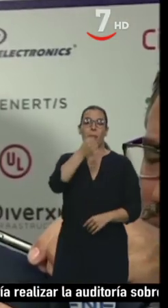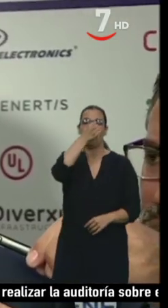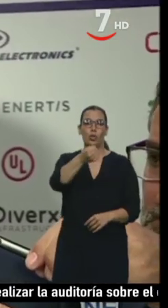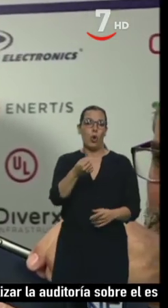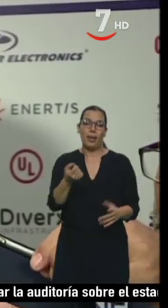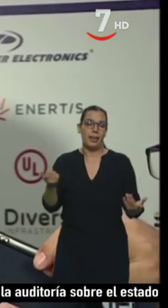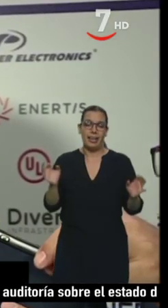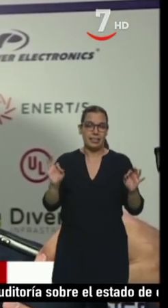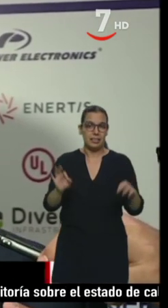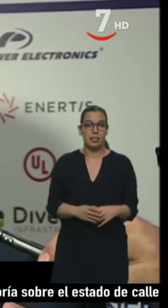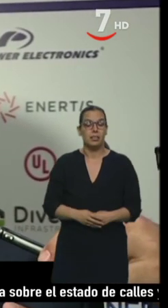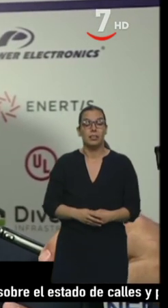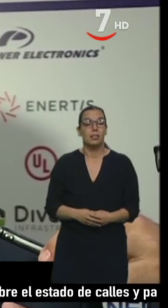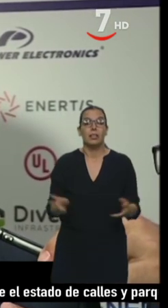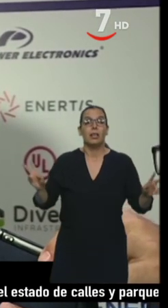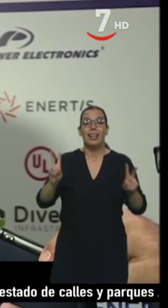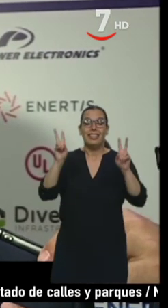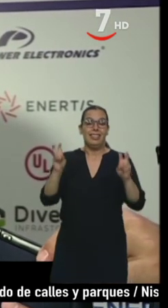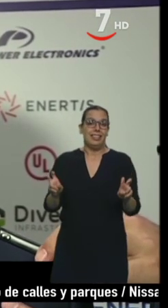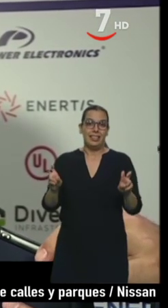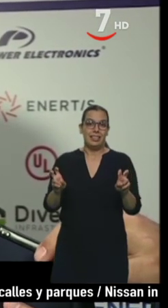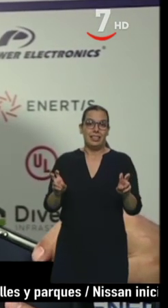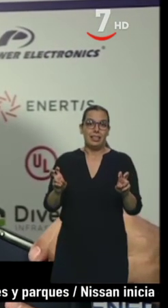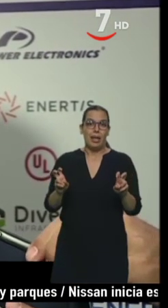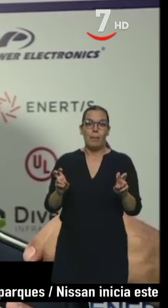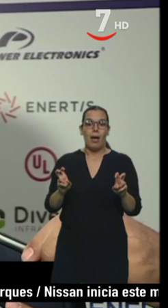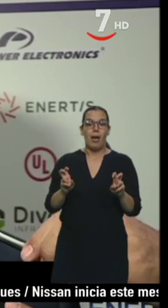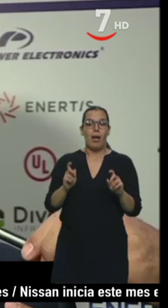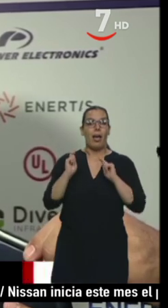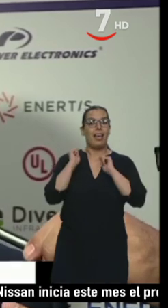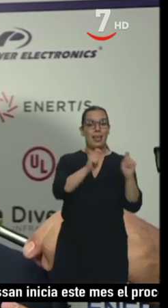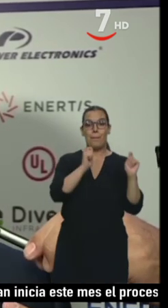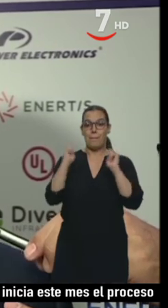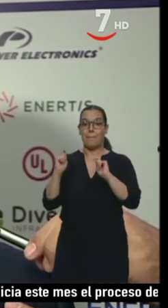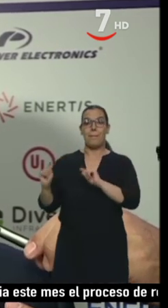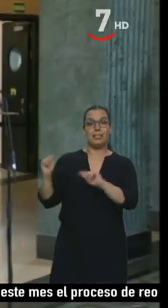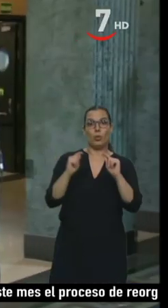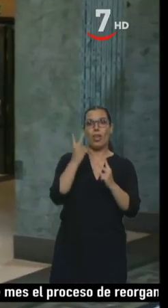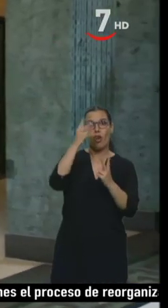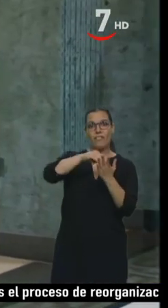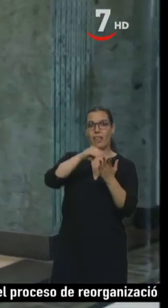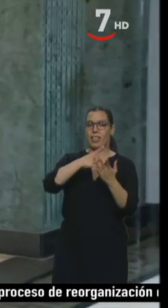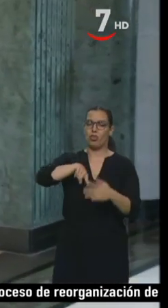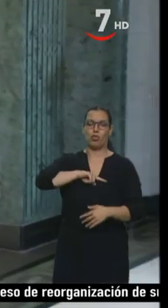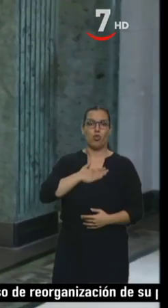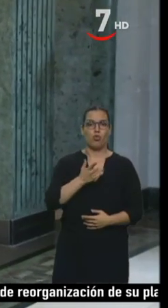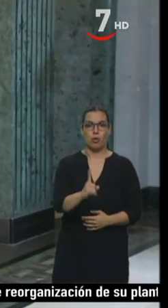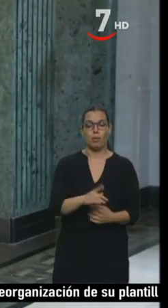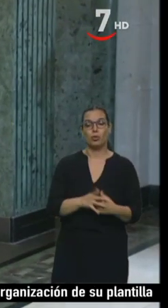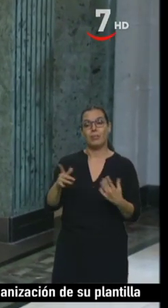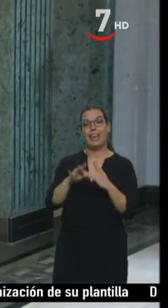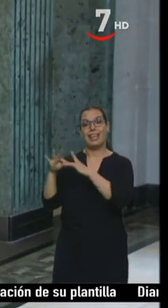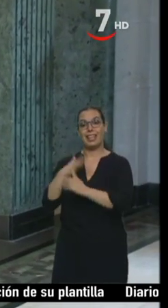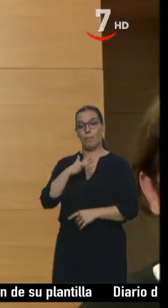que plantee ninguna cuestión más allá de dos momentos de investidura que nosotros no contemplamos. Lo que pretende el líder de Unidas Podemos